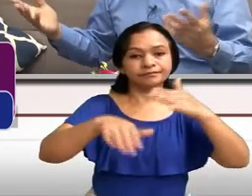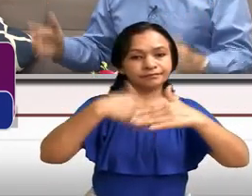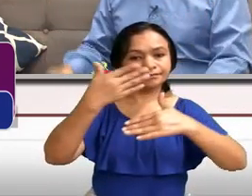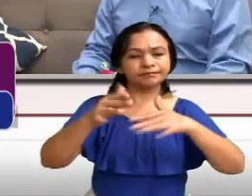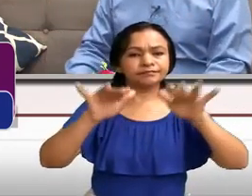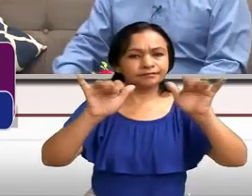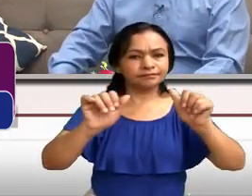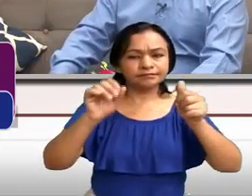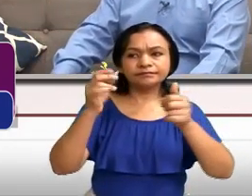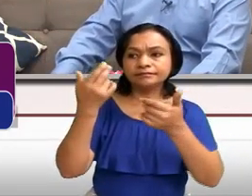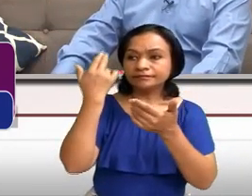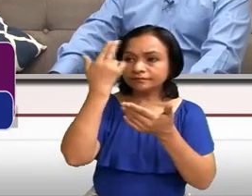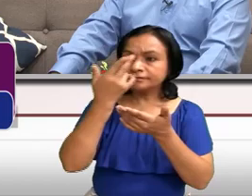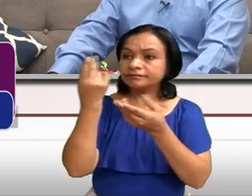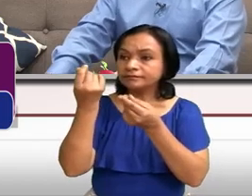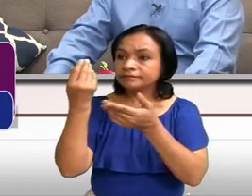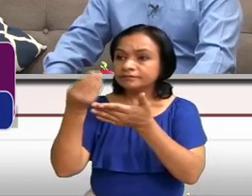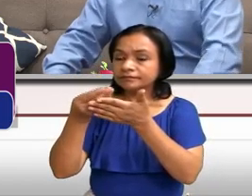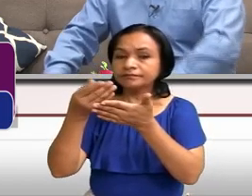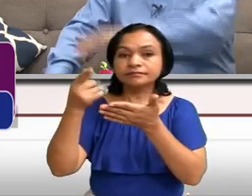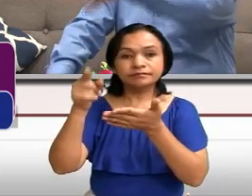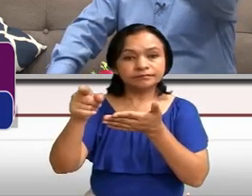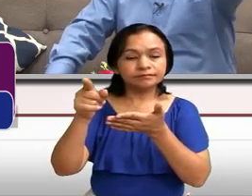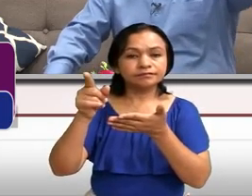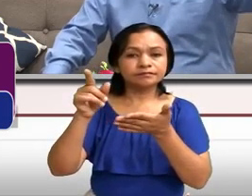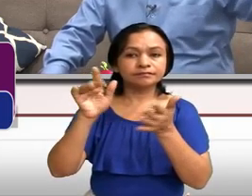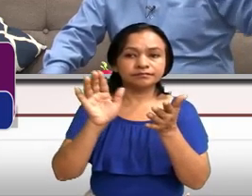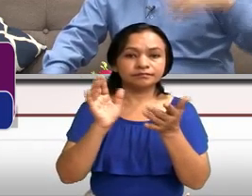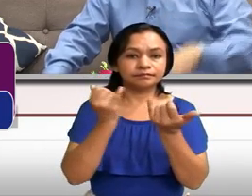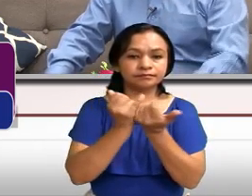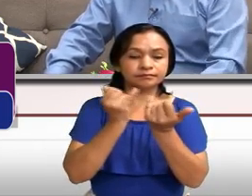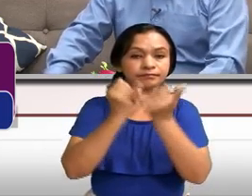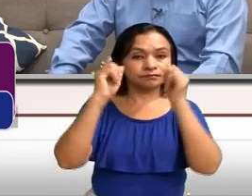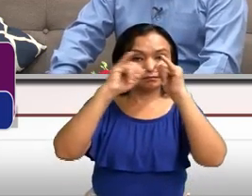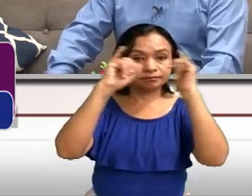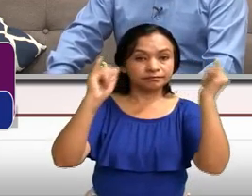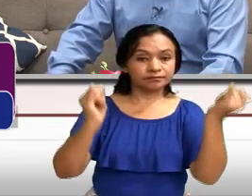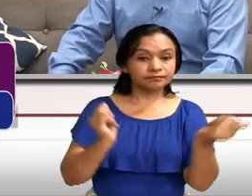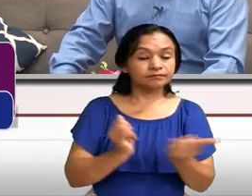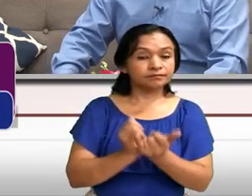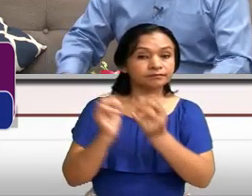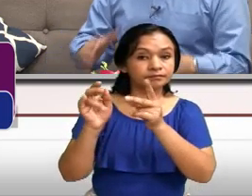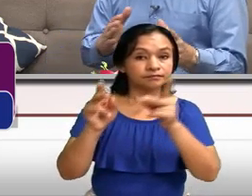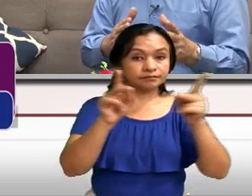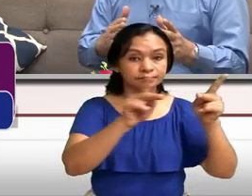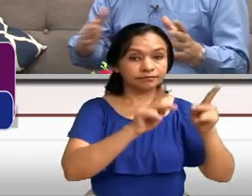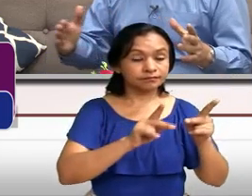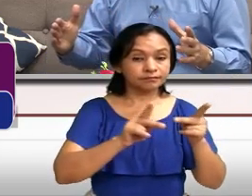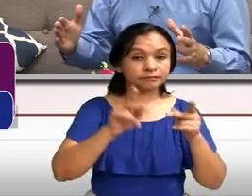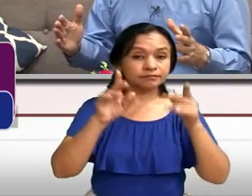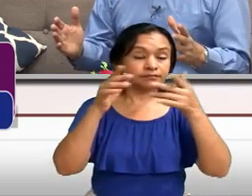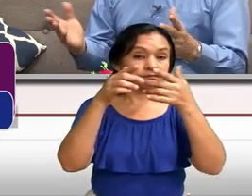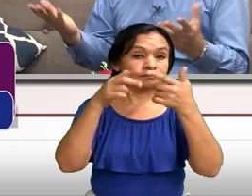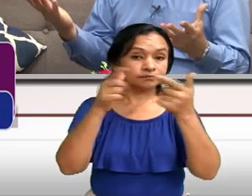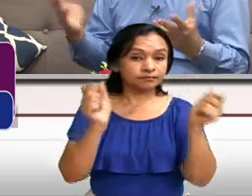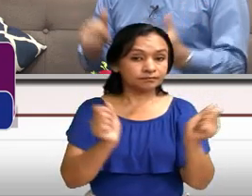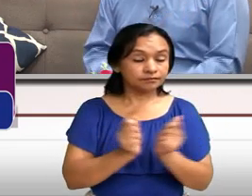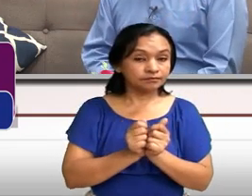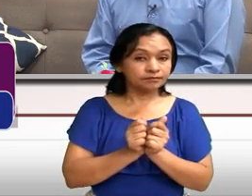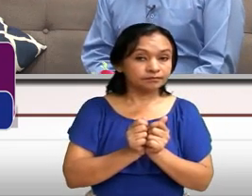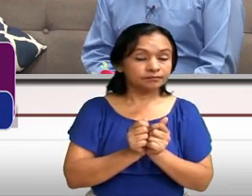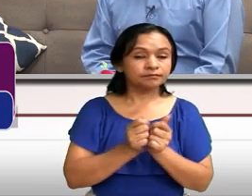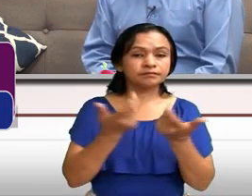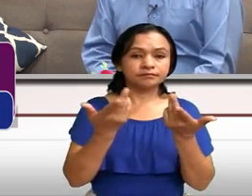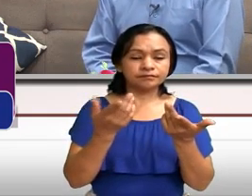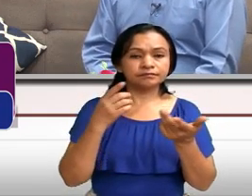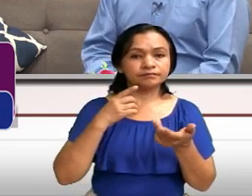lo hicimos, ya tuvimos la licitación, que eso se hace con los cables internacionales. Entonces eso lleva un avance importante. Entonces era lo que